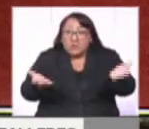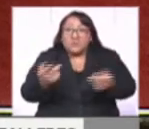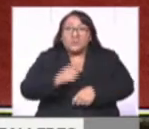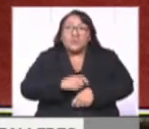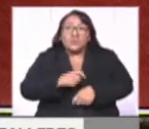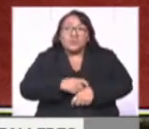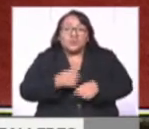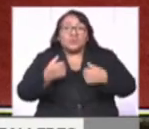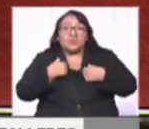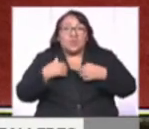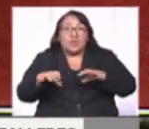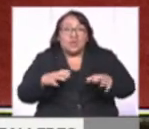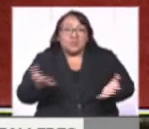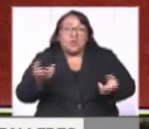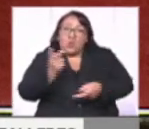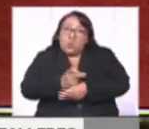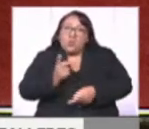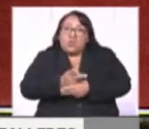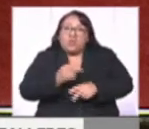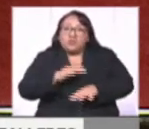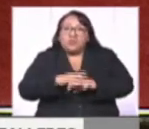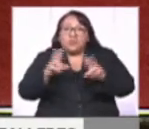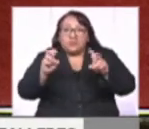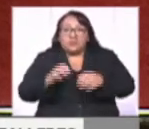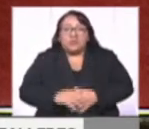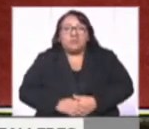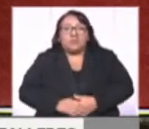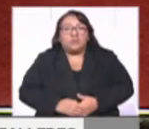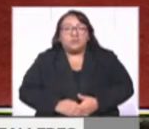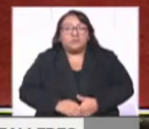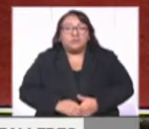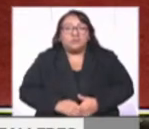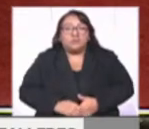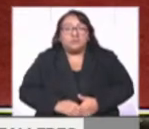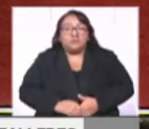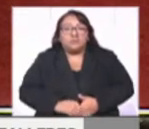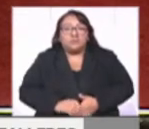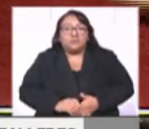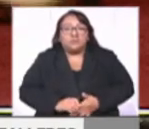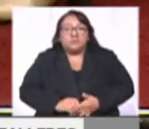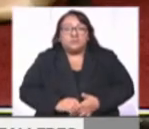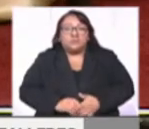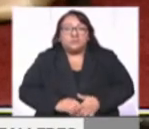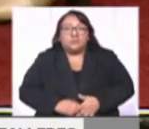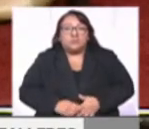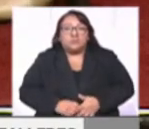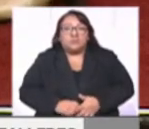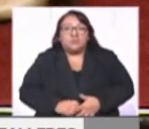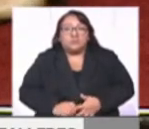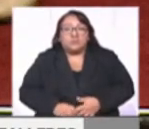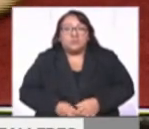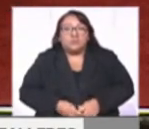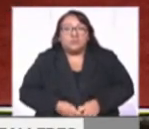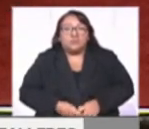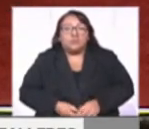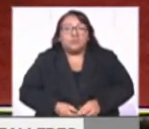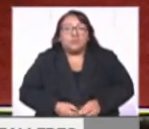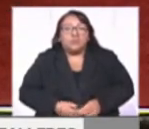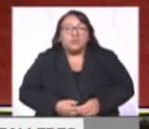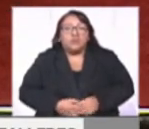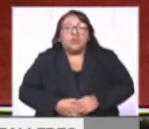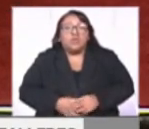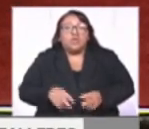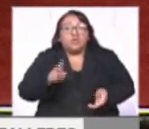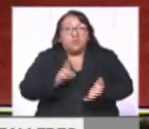momento que tenemos que tener cuidado con este tema de los impuestos y que la recaudación finalmente llegue a las